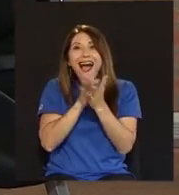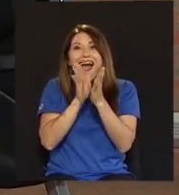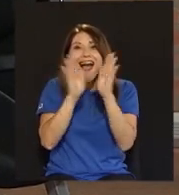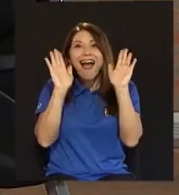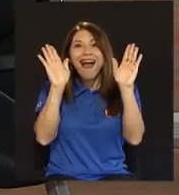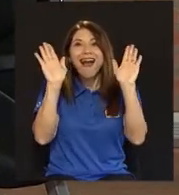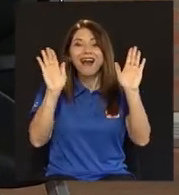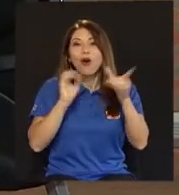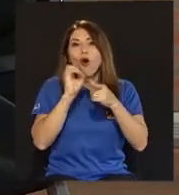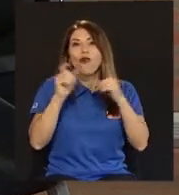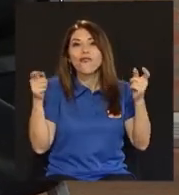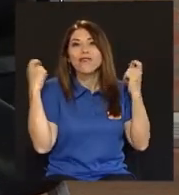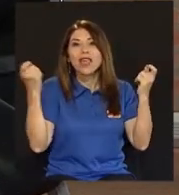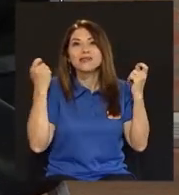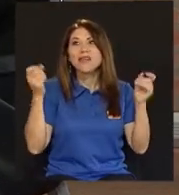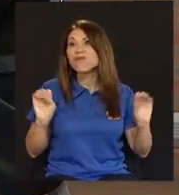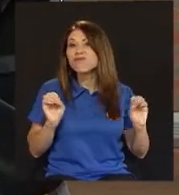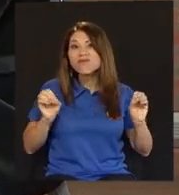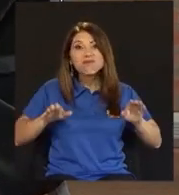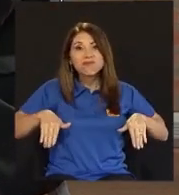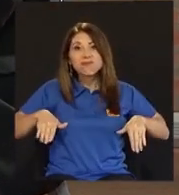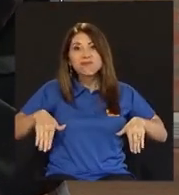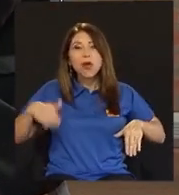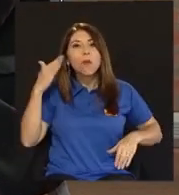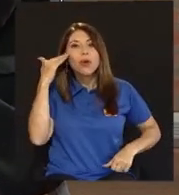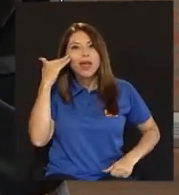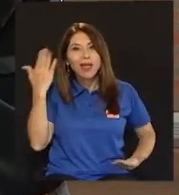gente no...?